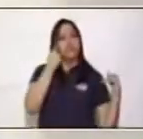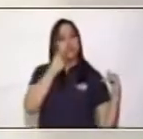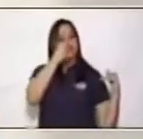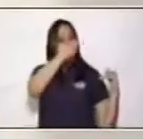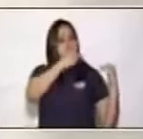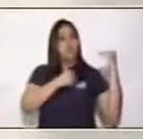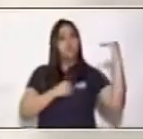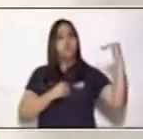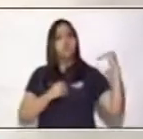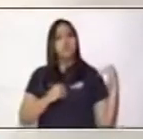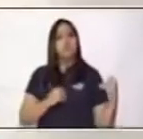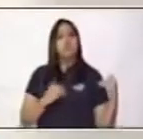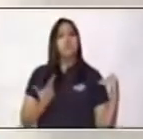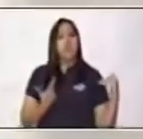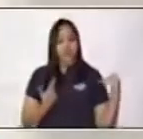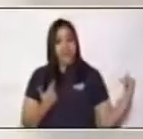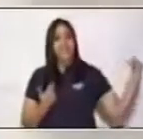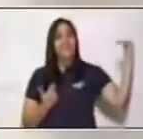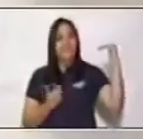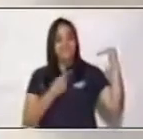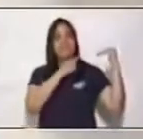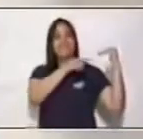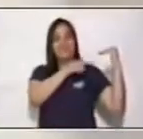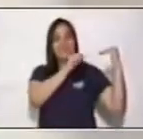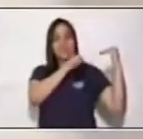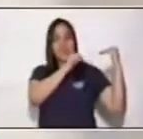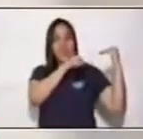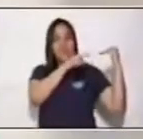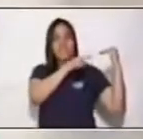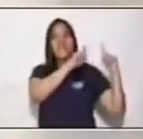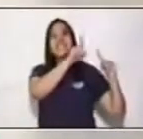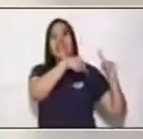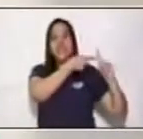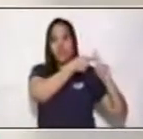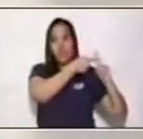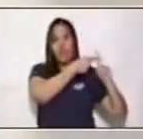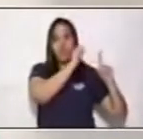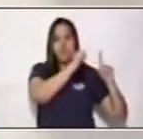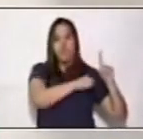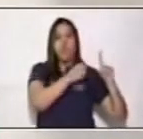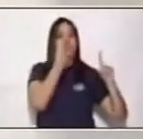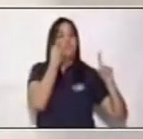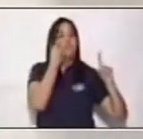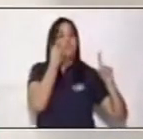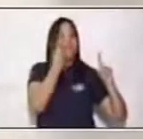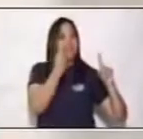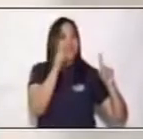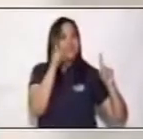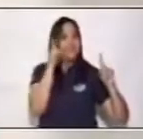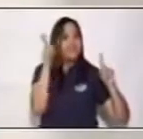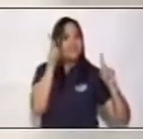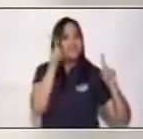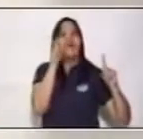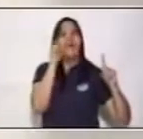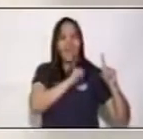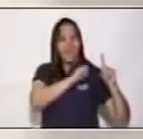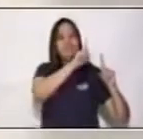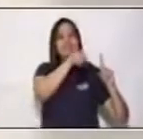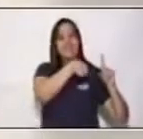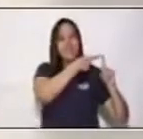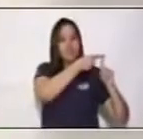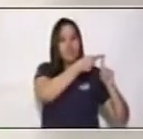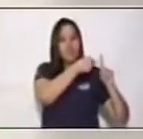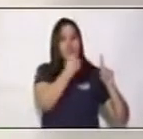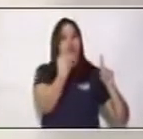utilizar? El primero, donde está una suma, el cual nos indica primer término positivo,